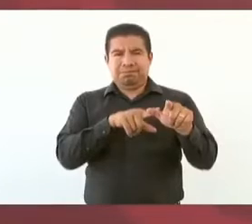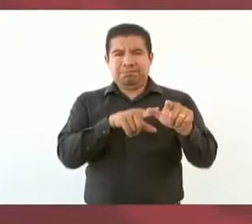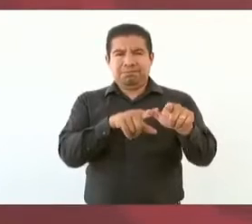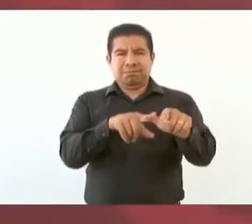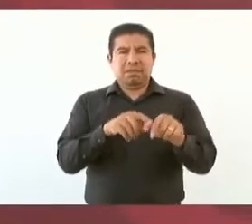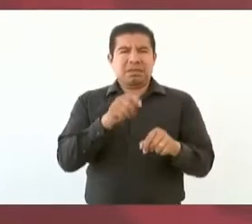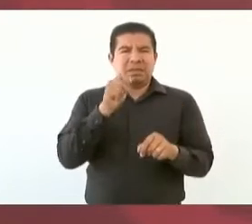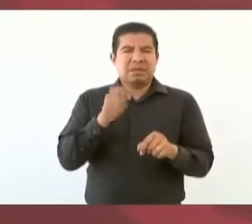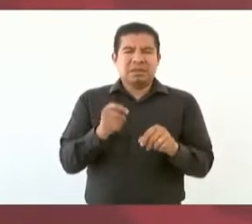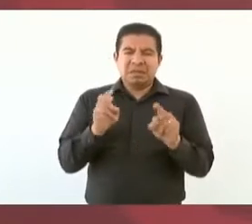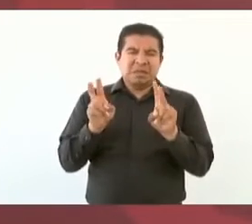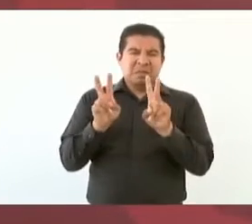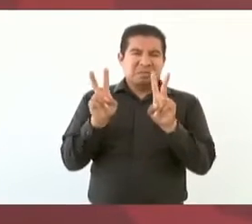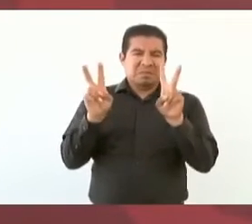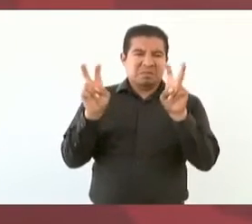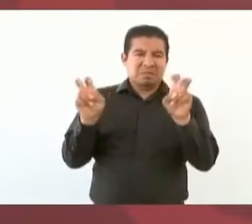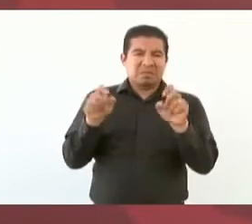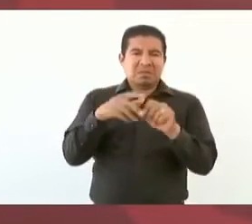llaman